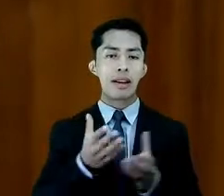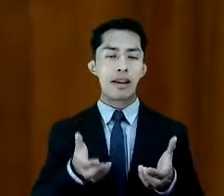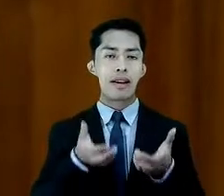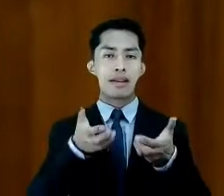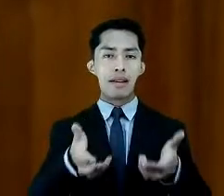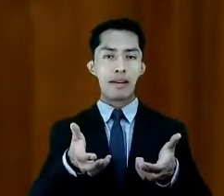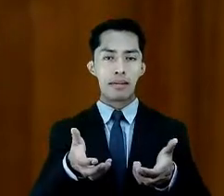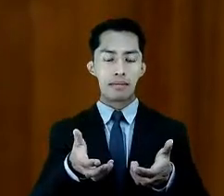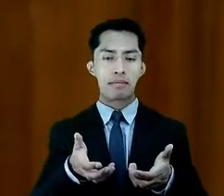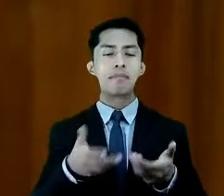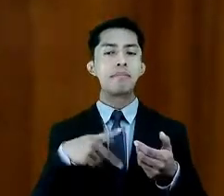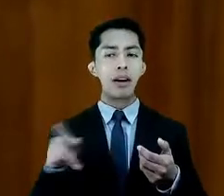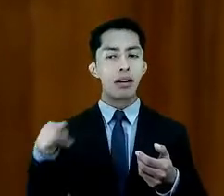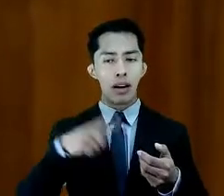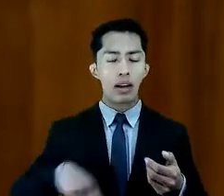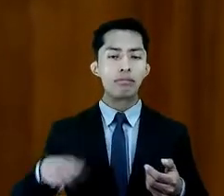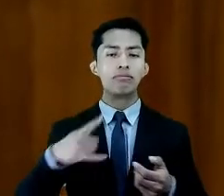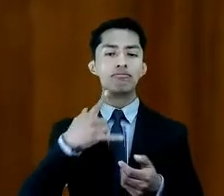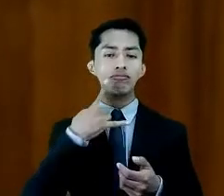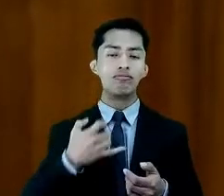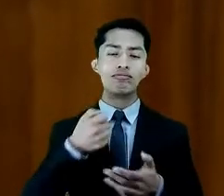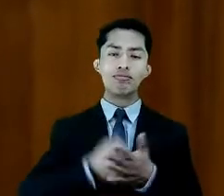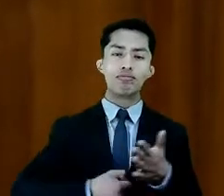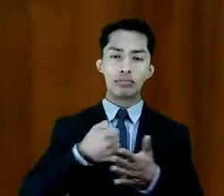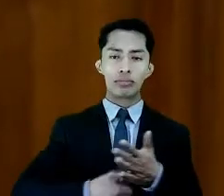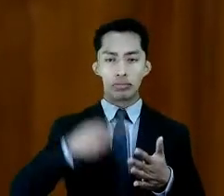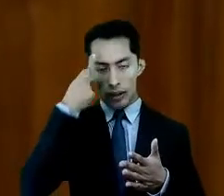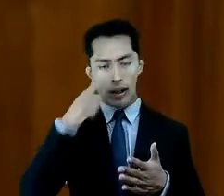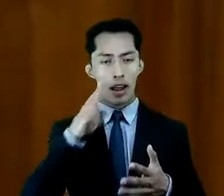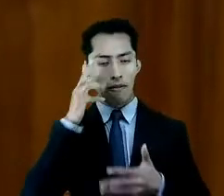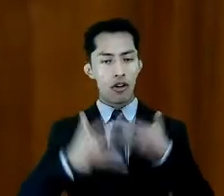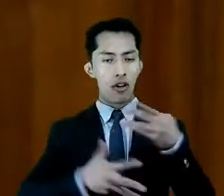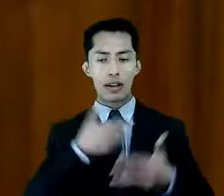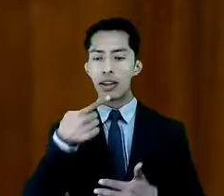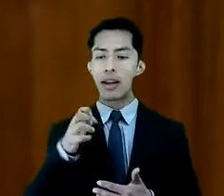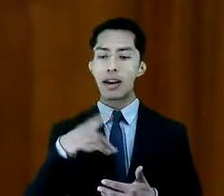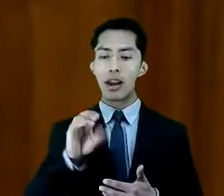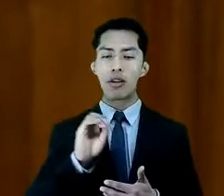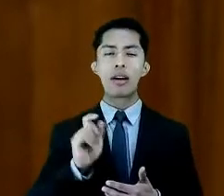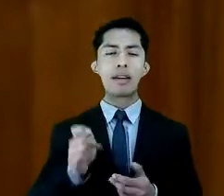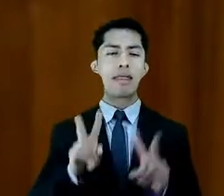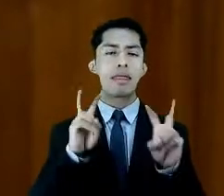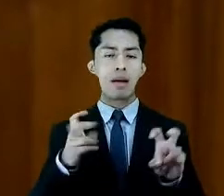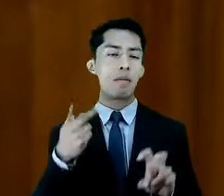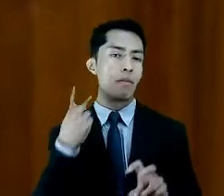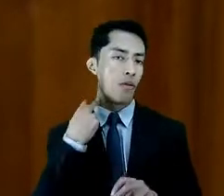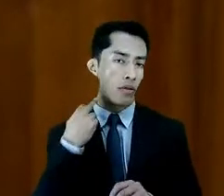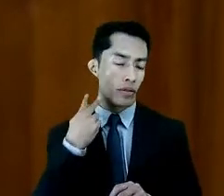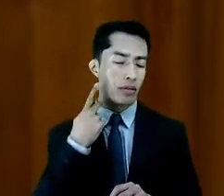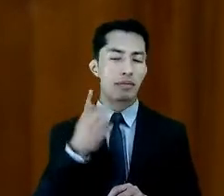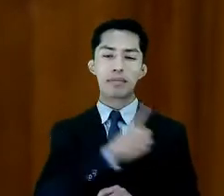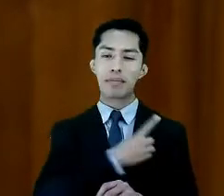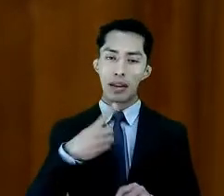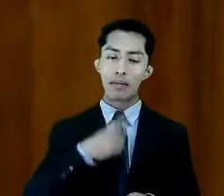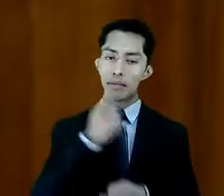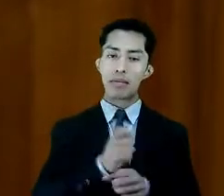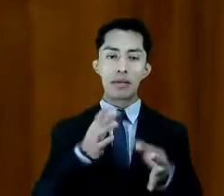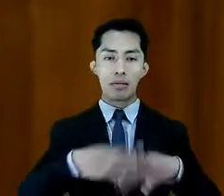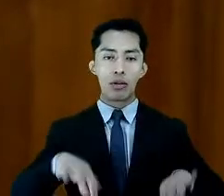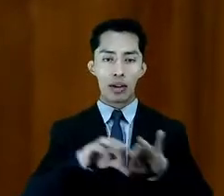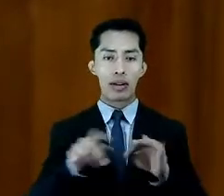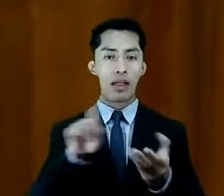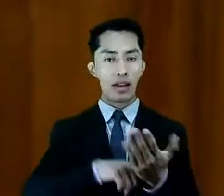han acompañado y han luchado para poner a la violencia de género como lo que es, un tema político que debe priorizarse en las